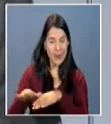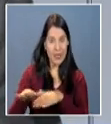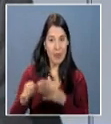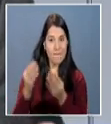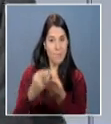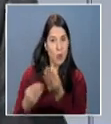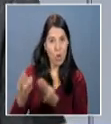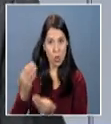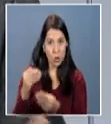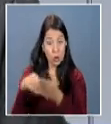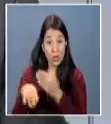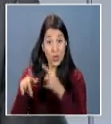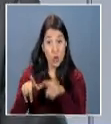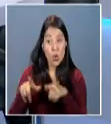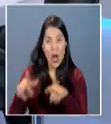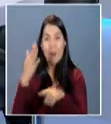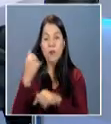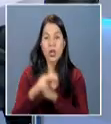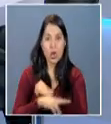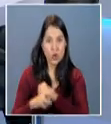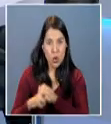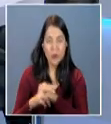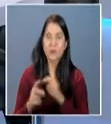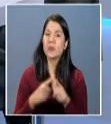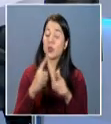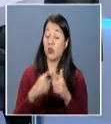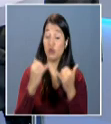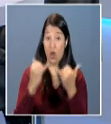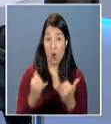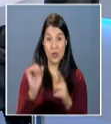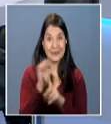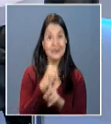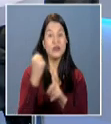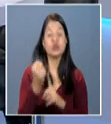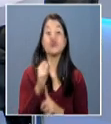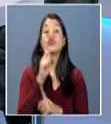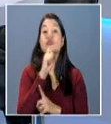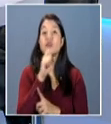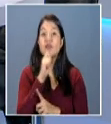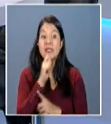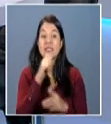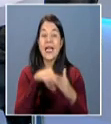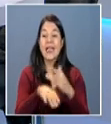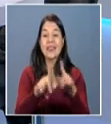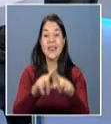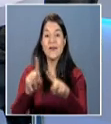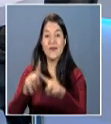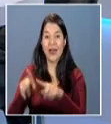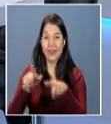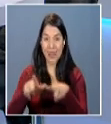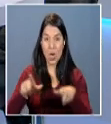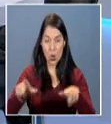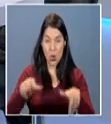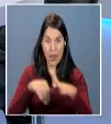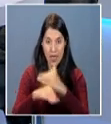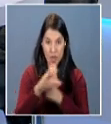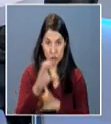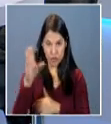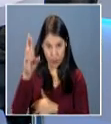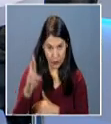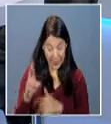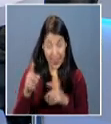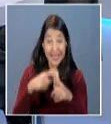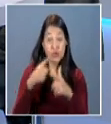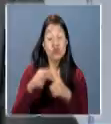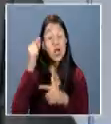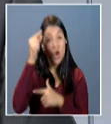los asaltan, los roban, etc. Entonces, hay una situación fallida con respecto a ciertos lugares que es, digamos, donde en primer lugar el Estado debería